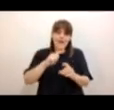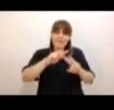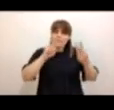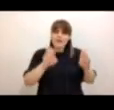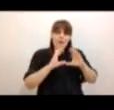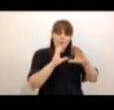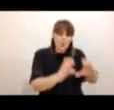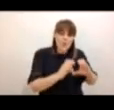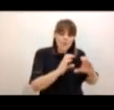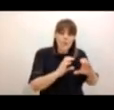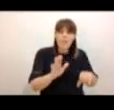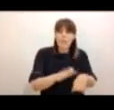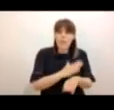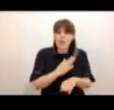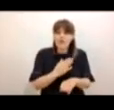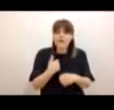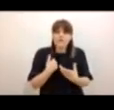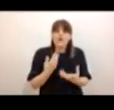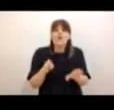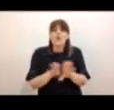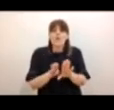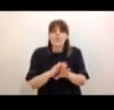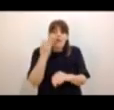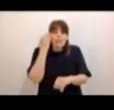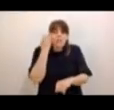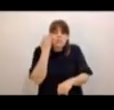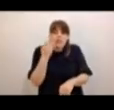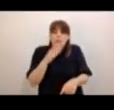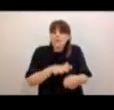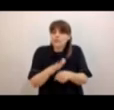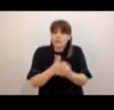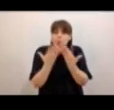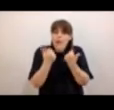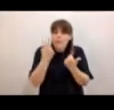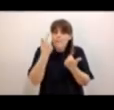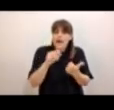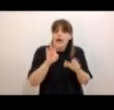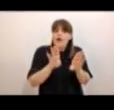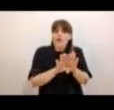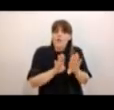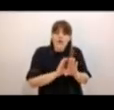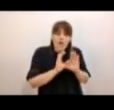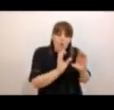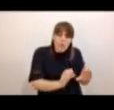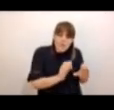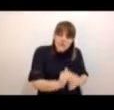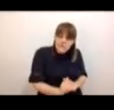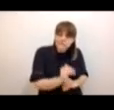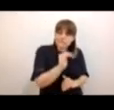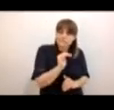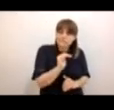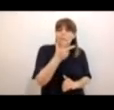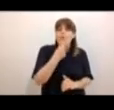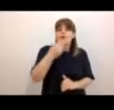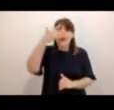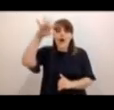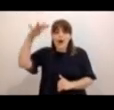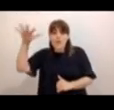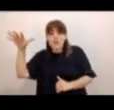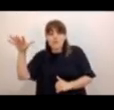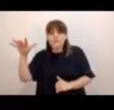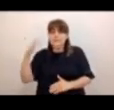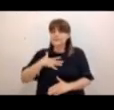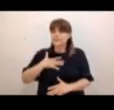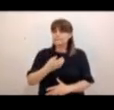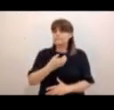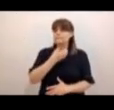ejercer otras formas de crianza porque entonces tenemos adultos y adultas sobresaturados que reportan que el problema